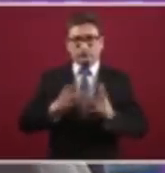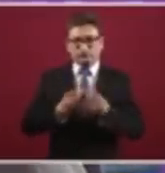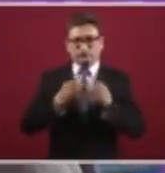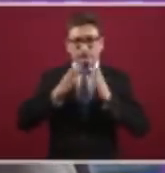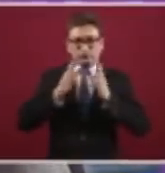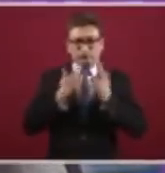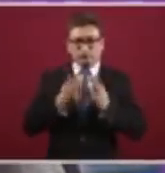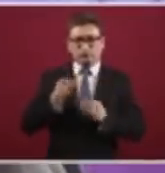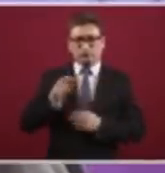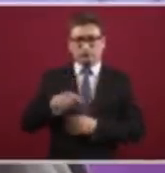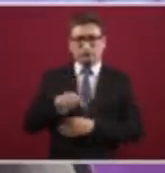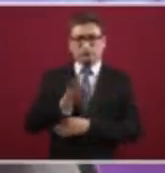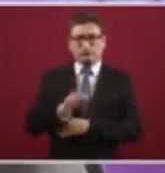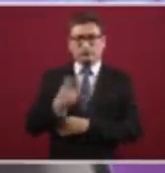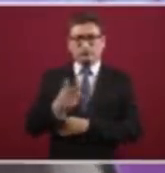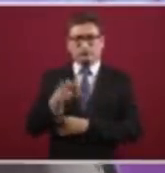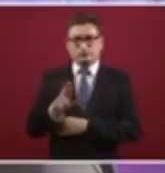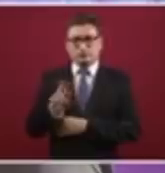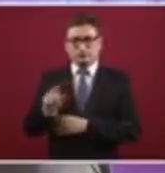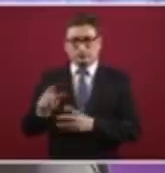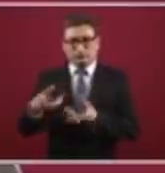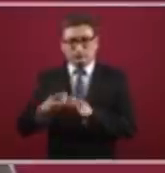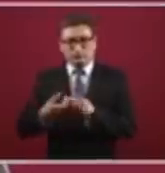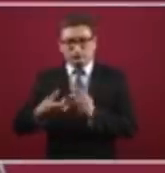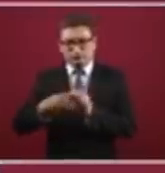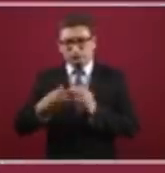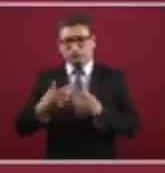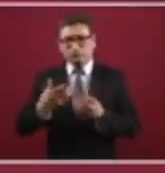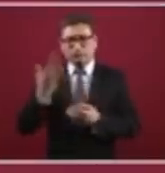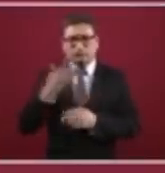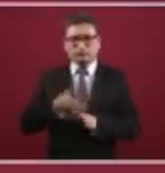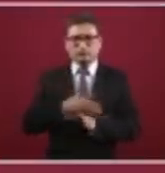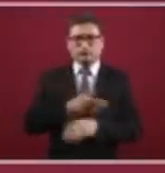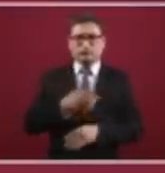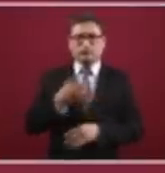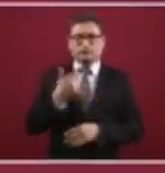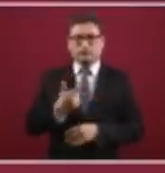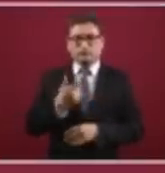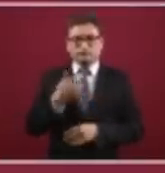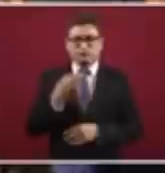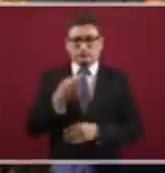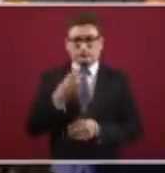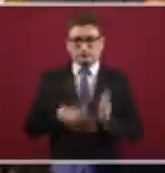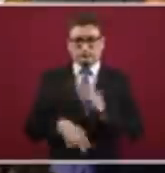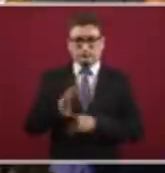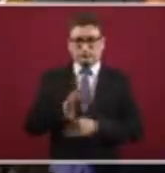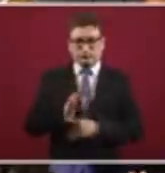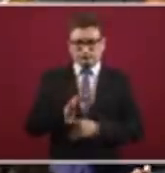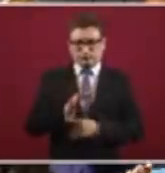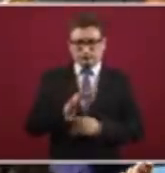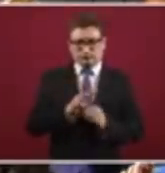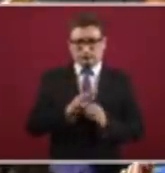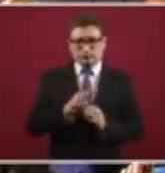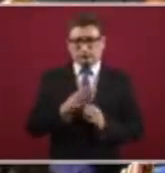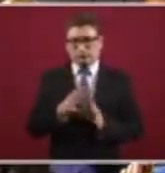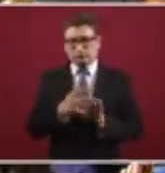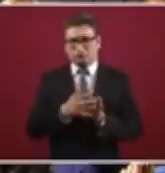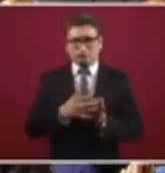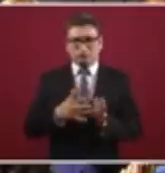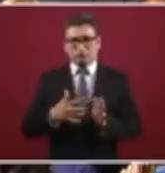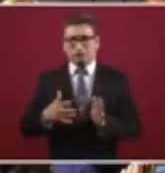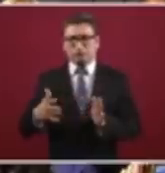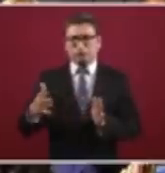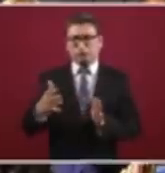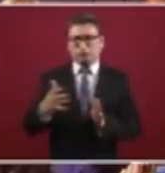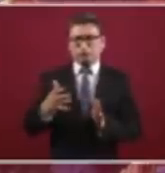con la fiscalía general de la república desde el 7 de febrero de 2019 prácticamente menos a